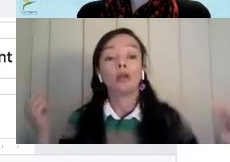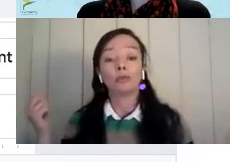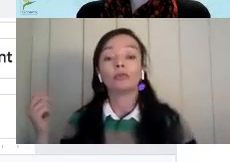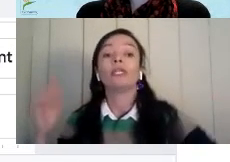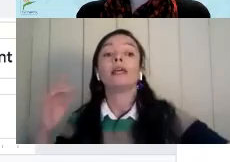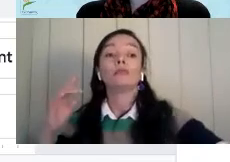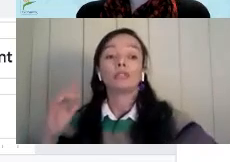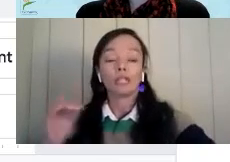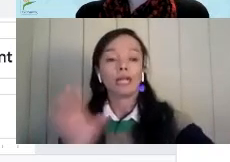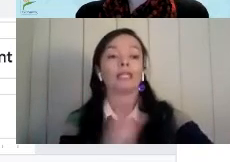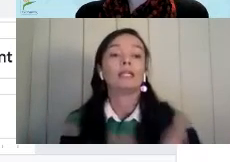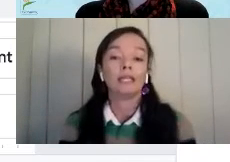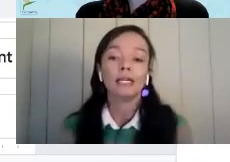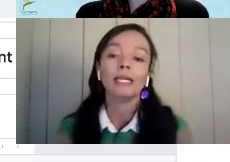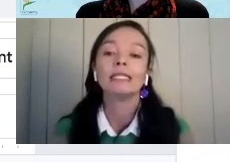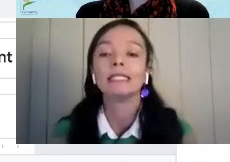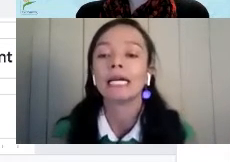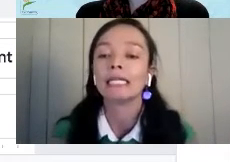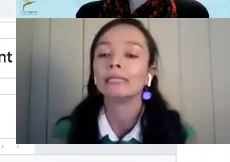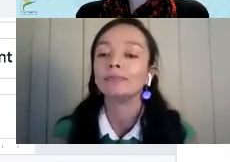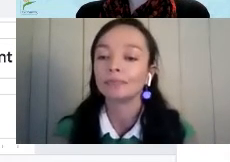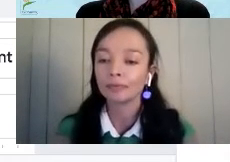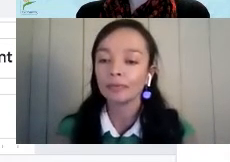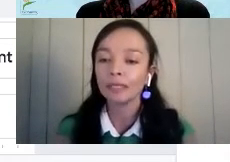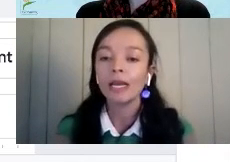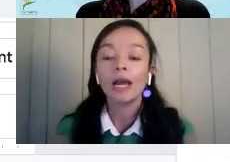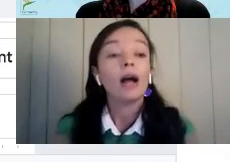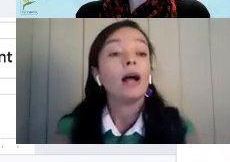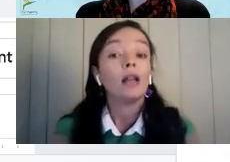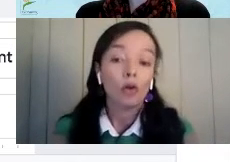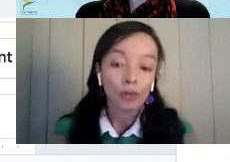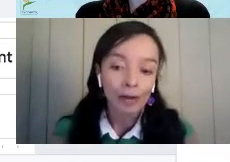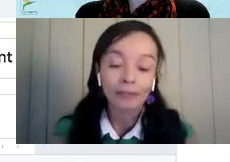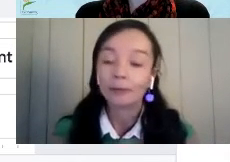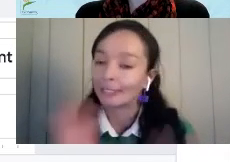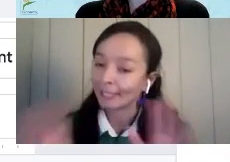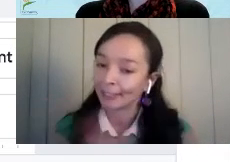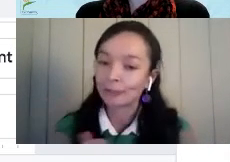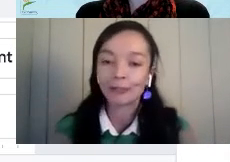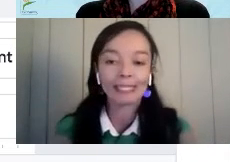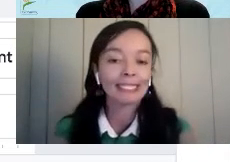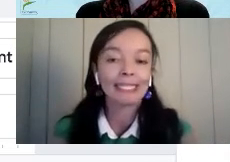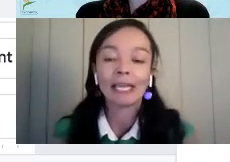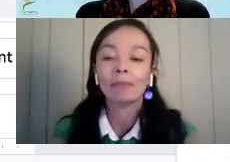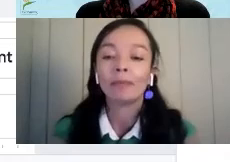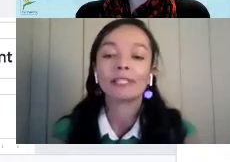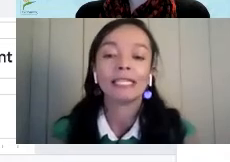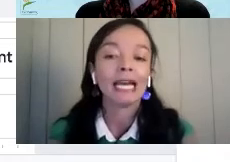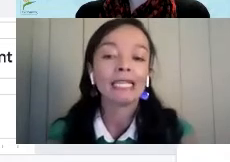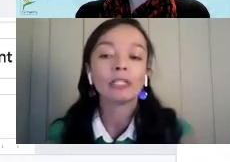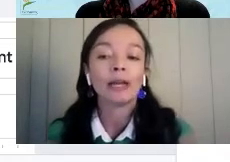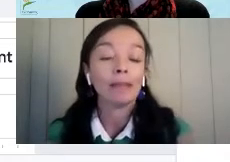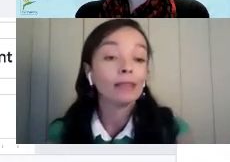oportunidad de mostrarles, de enseñarles. Otra vez lo que les he dicho todo este tiempo,